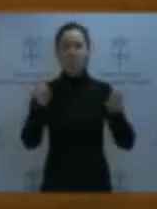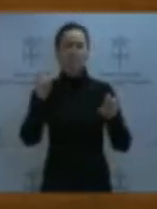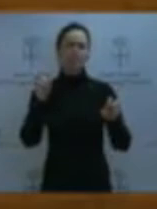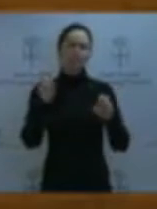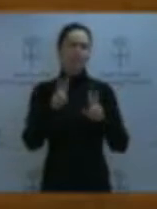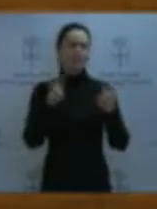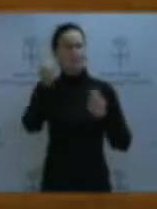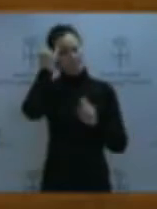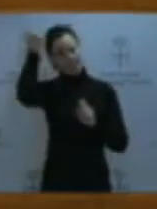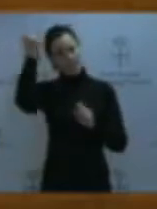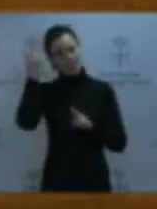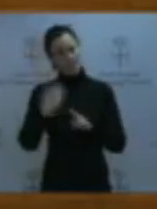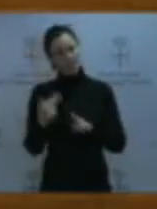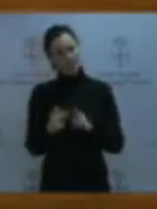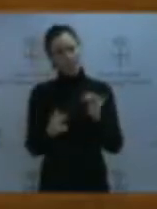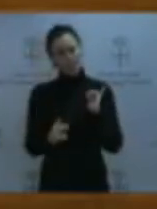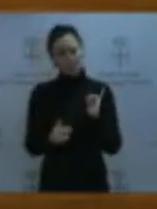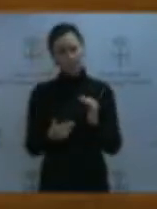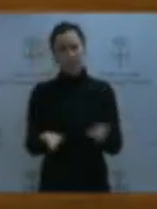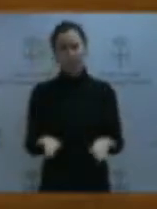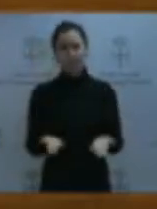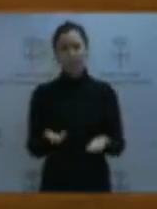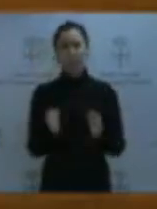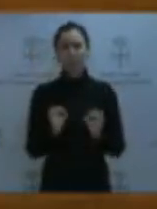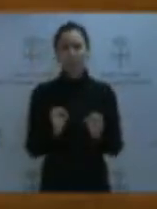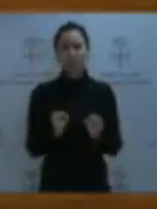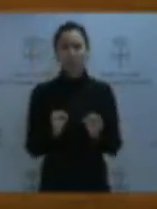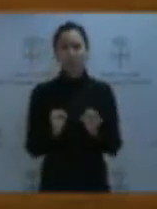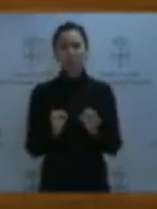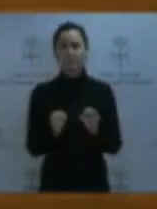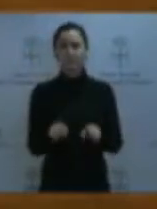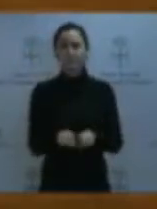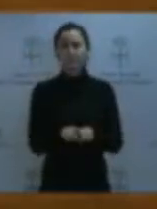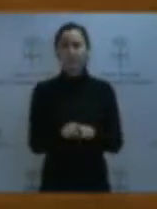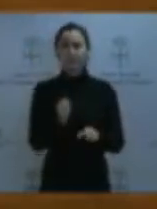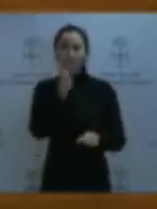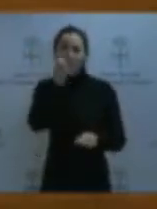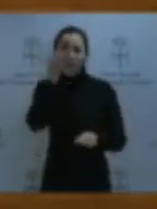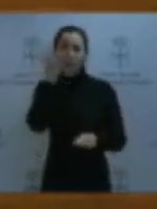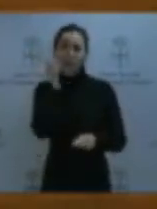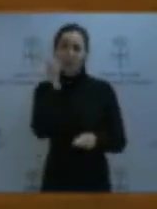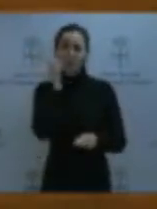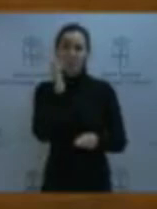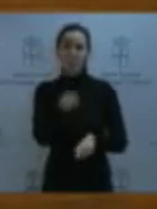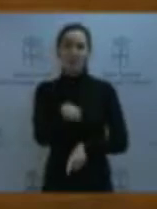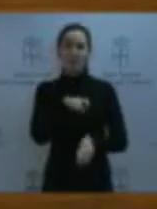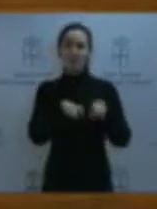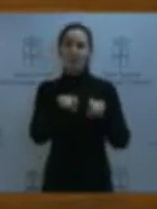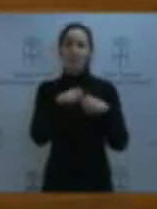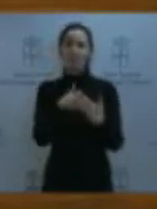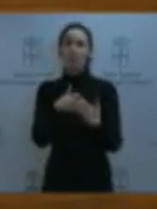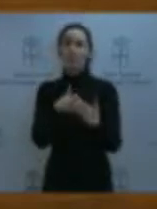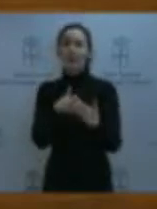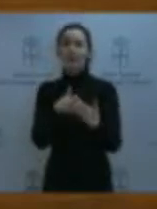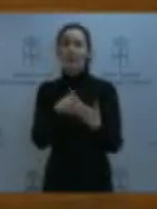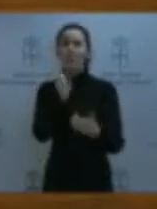ideológica, que los desafíos que se nos plantean, los retrocesos que hemos vivido en estos años, no se combaten con lo viejo, lo nuevo se combate con